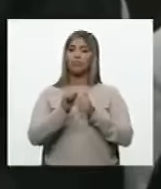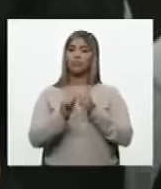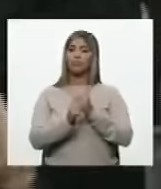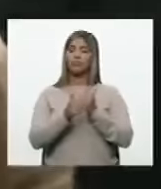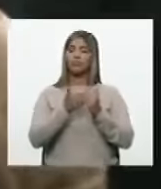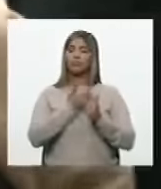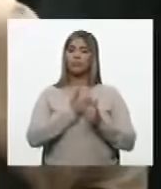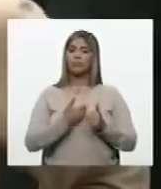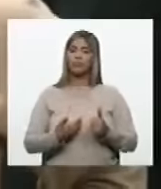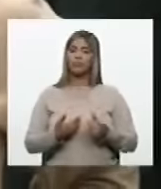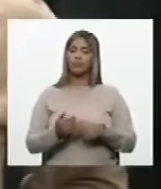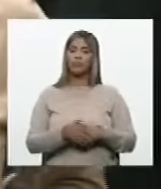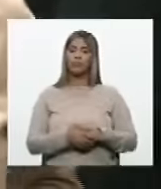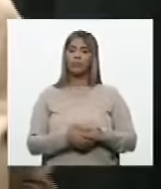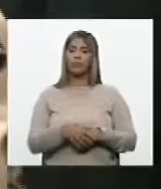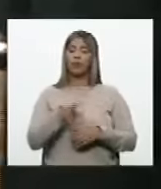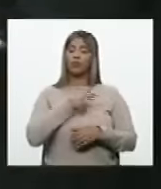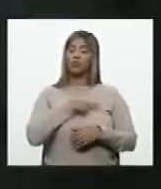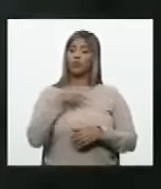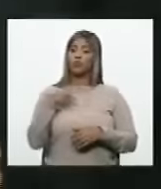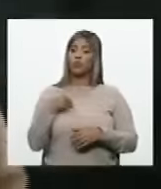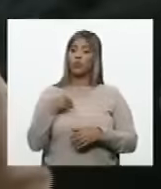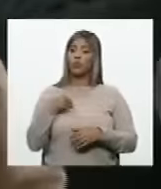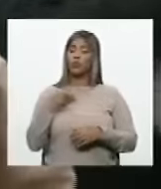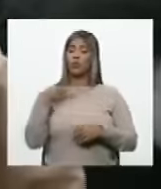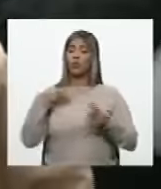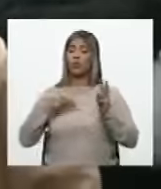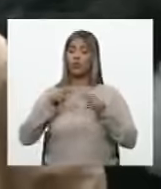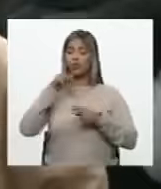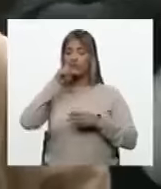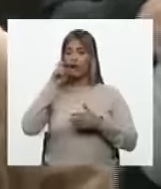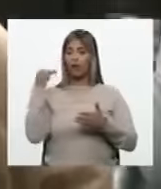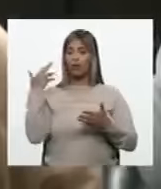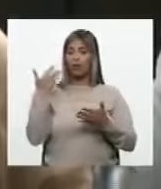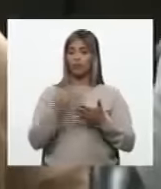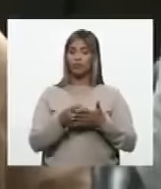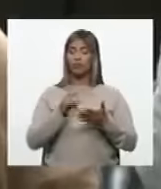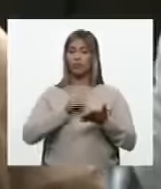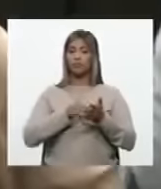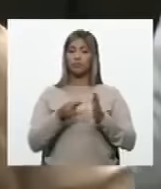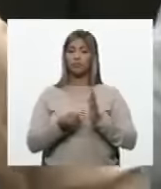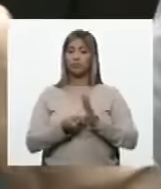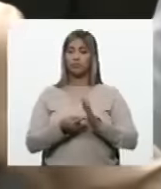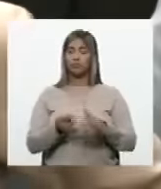vicepresidente y vicepresidenta, para nosotros estos 12 años son